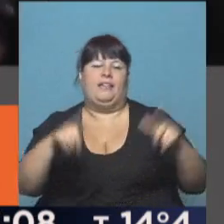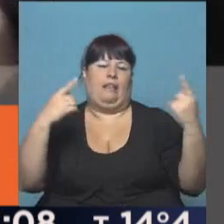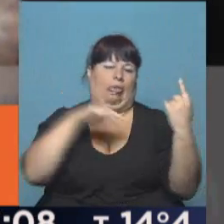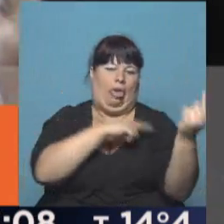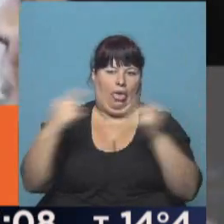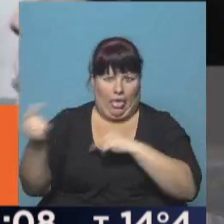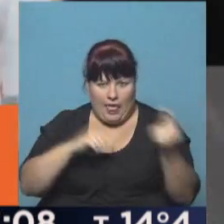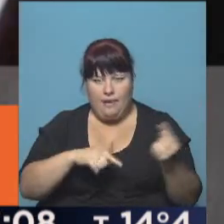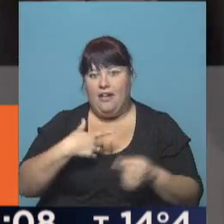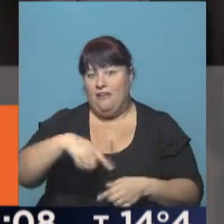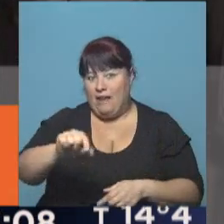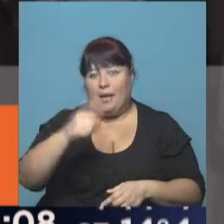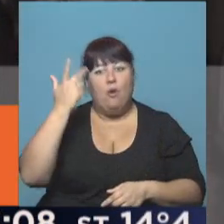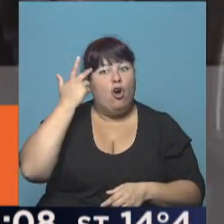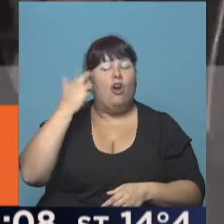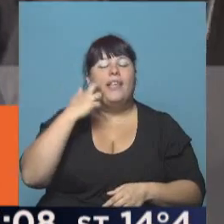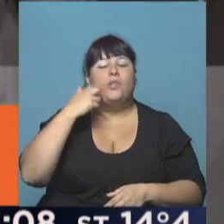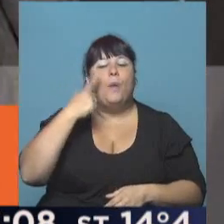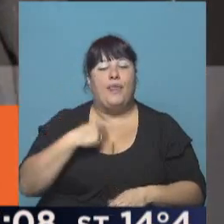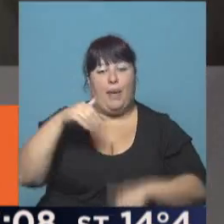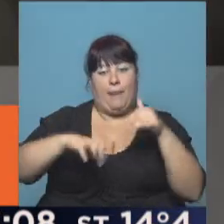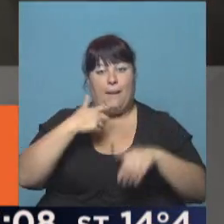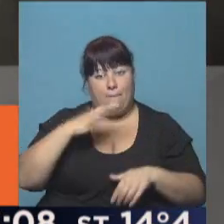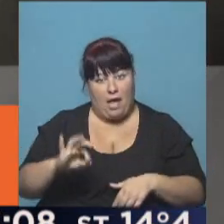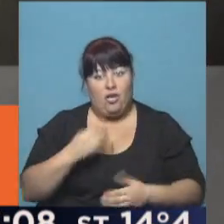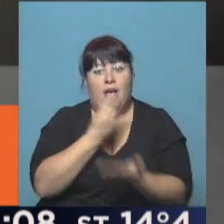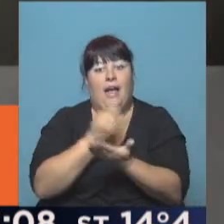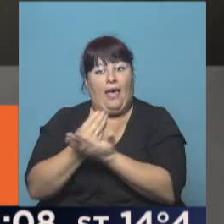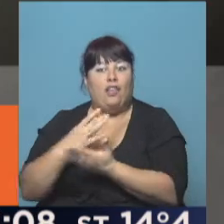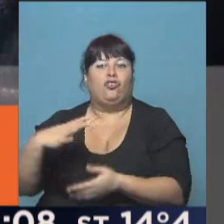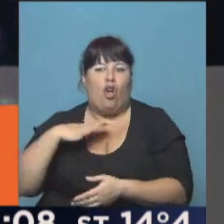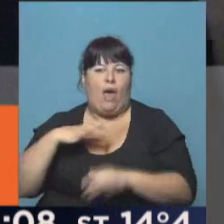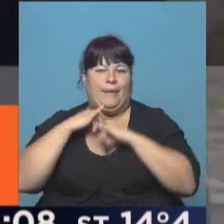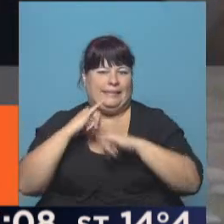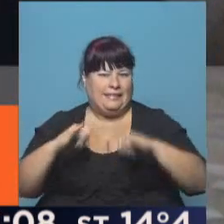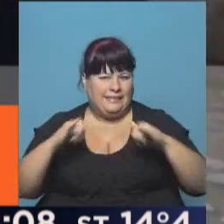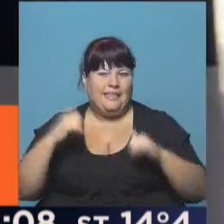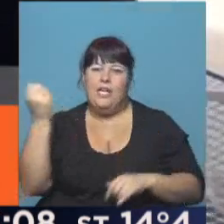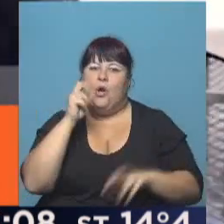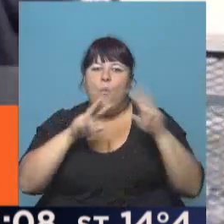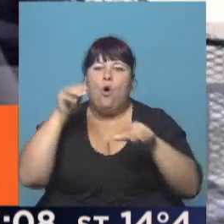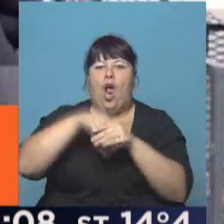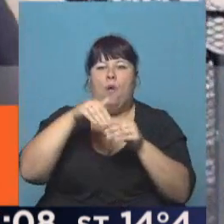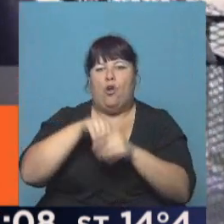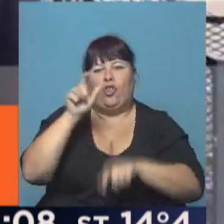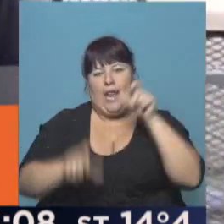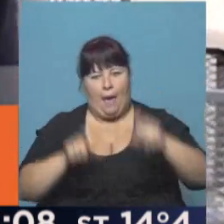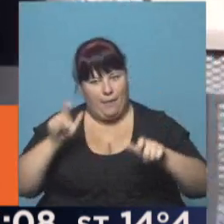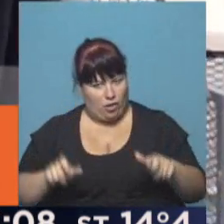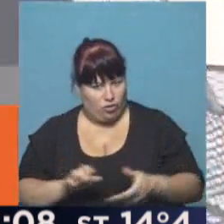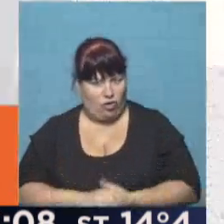cruzadas cuando faltan 19 días para las pasos los candidatos continúan en plena campaña en busca del voto de los ciudadanos